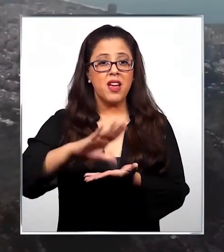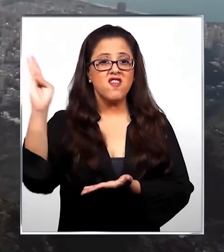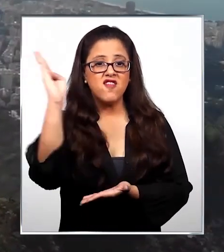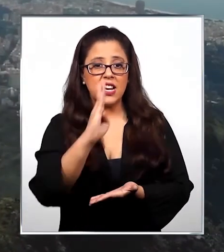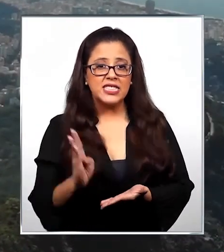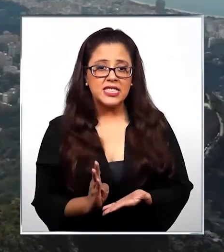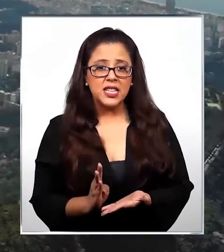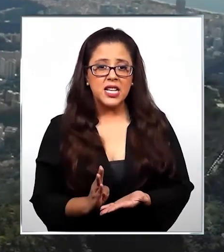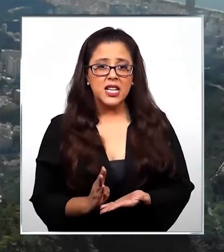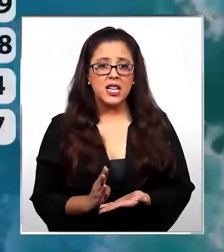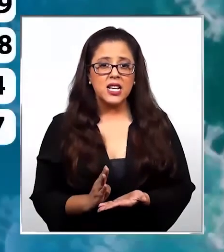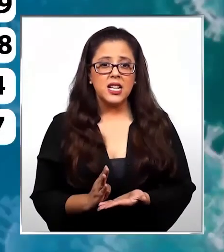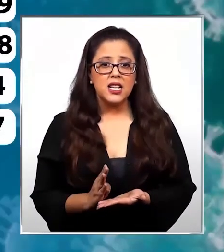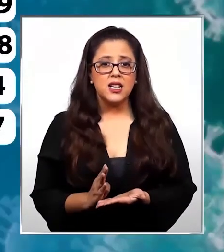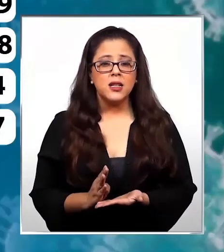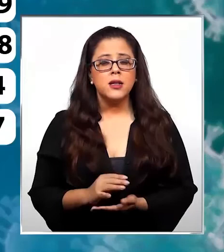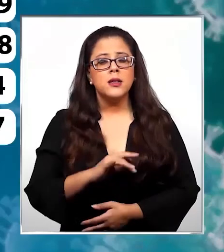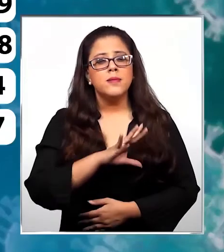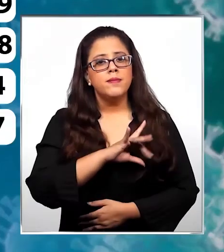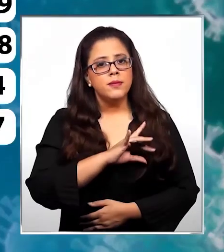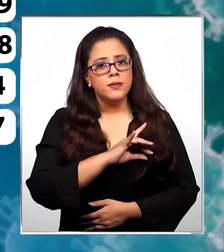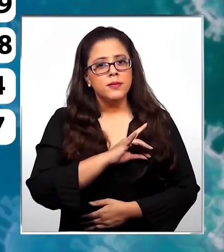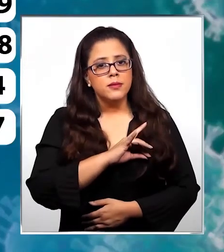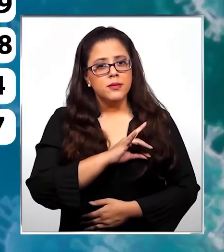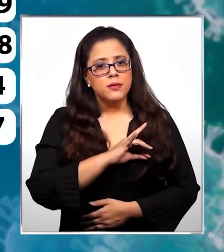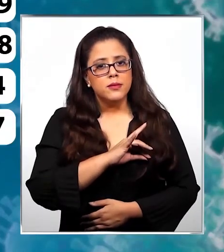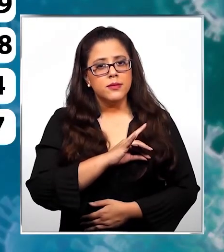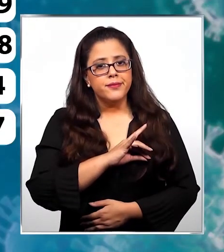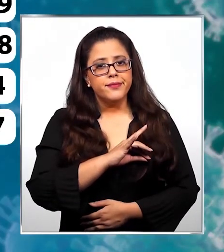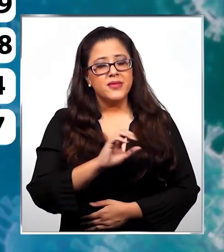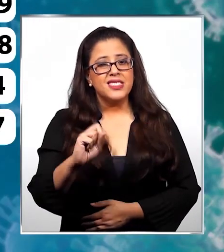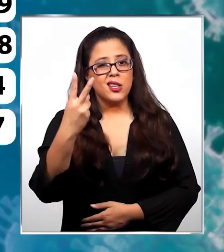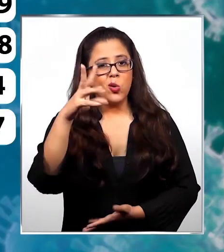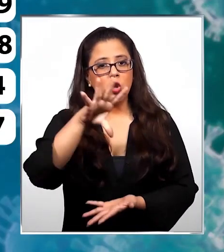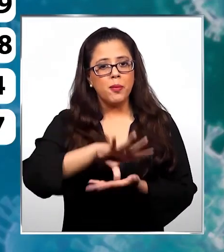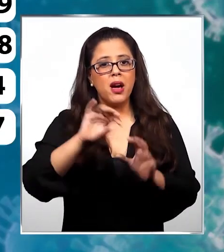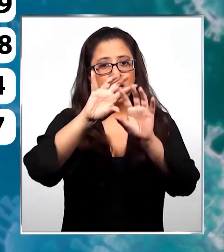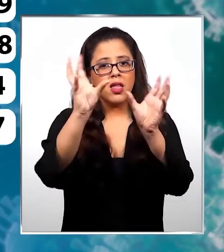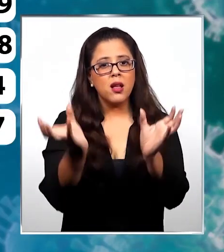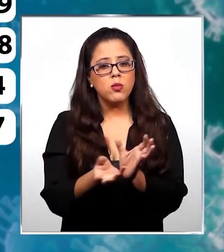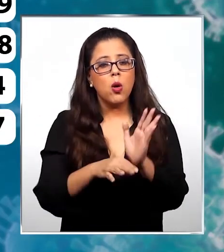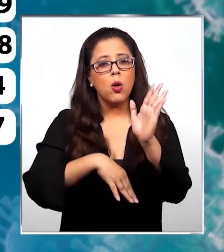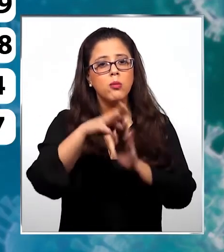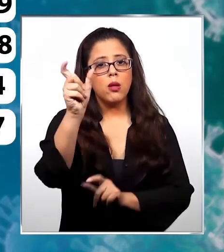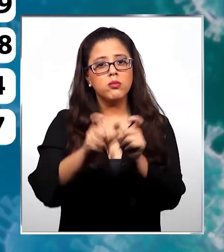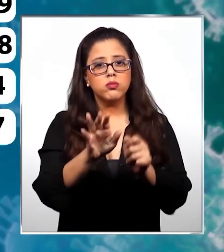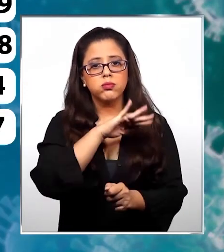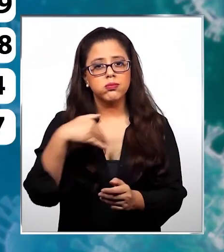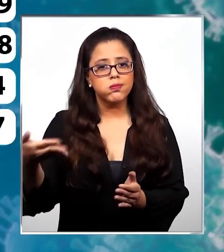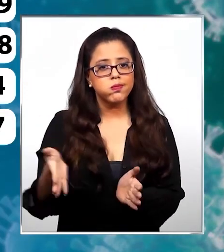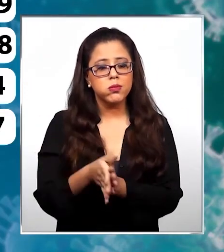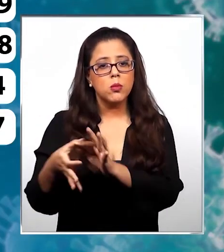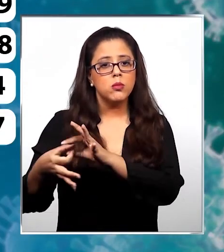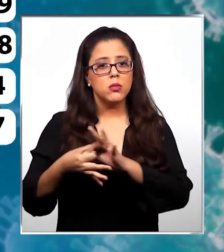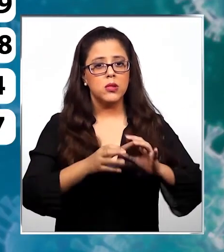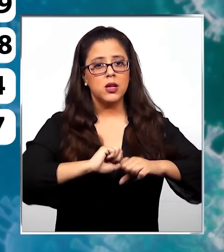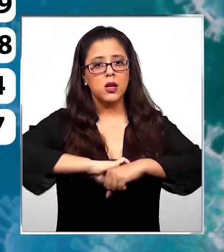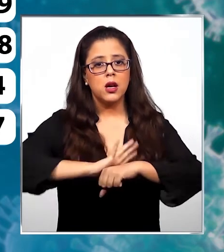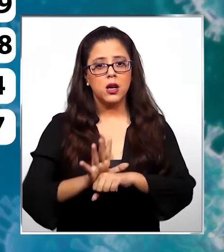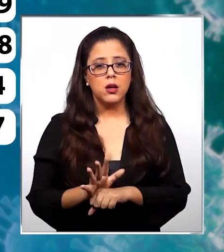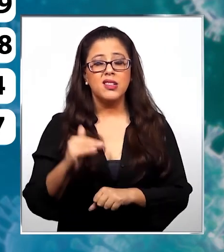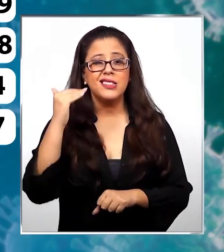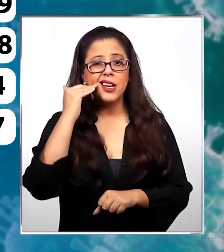Brasil sigue atravesando una larga y dolorosa pesadilla. Es el segundo país del mundo con más personas fallecidas en esta